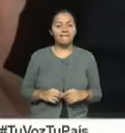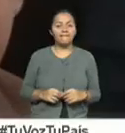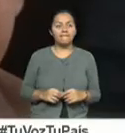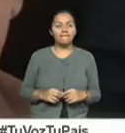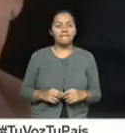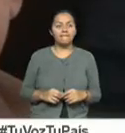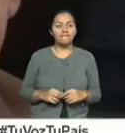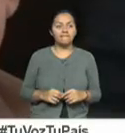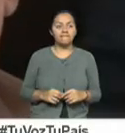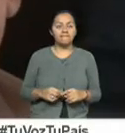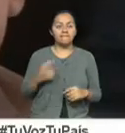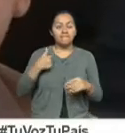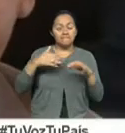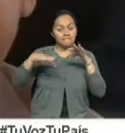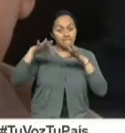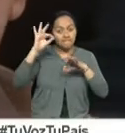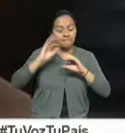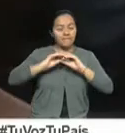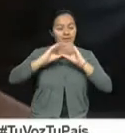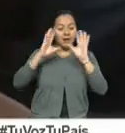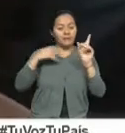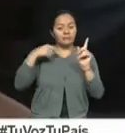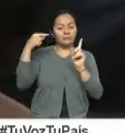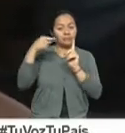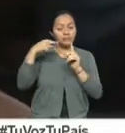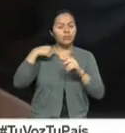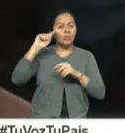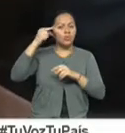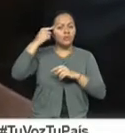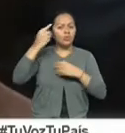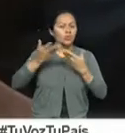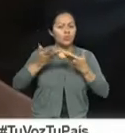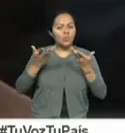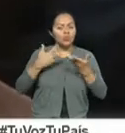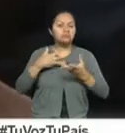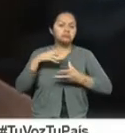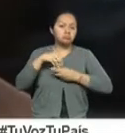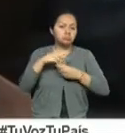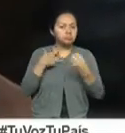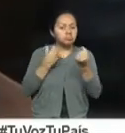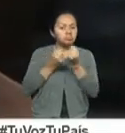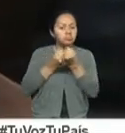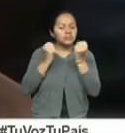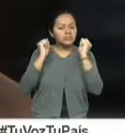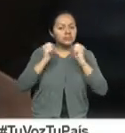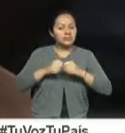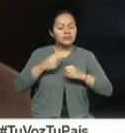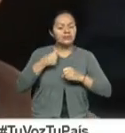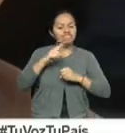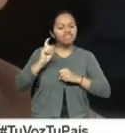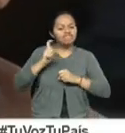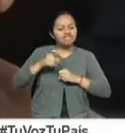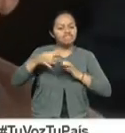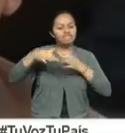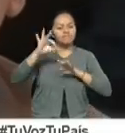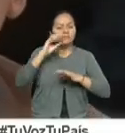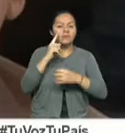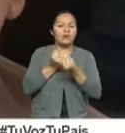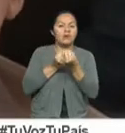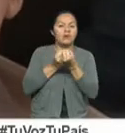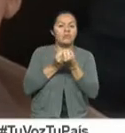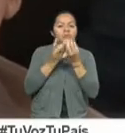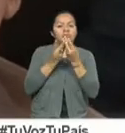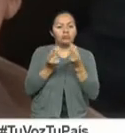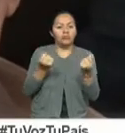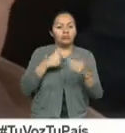Lo único que quiero dejar constancia es que existe por parte del Gobierno Nacional toda la disposición por inmediatamente ayudar a solucionar el